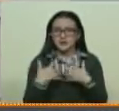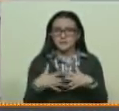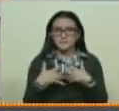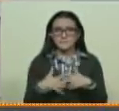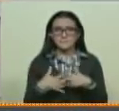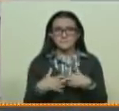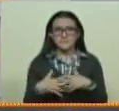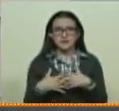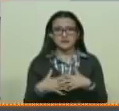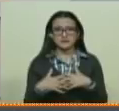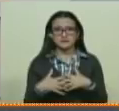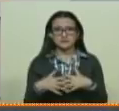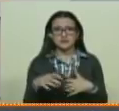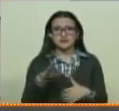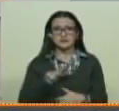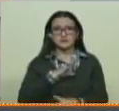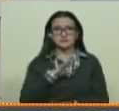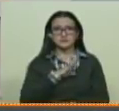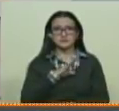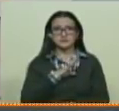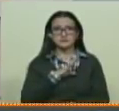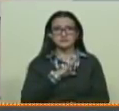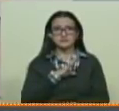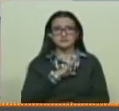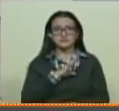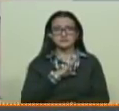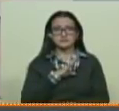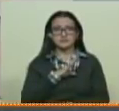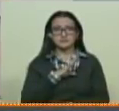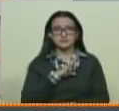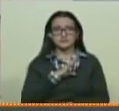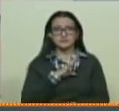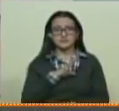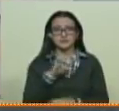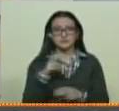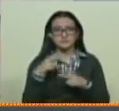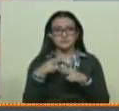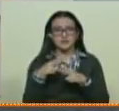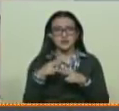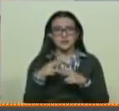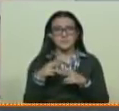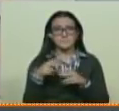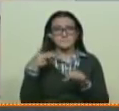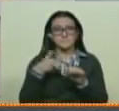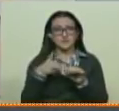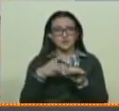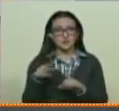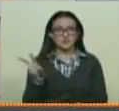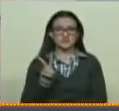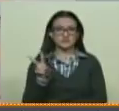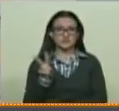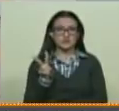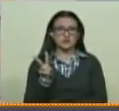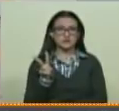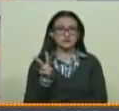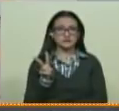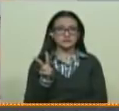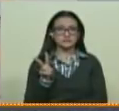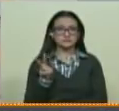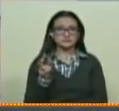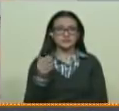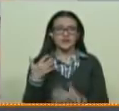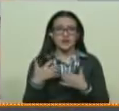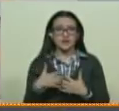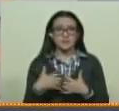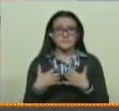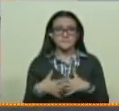que pertenecen al amplio mundo de la industria petrolera venezolana. Nos referimos a la